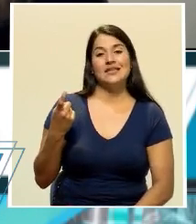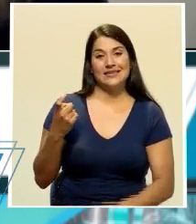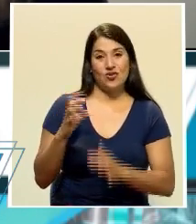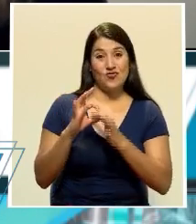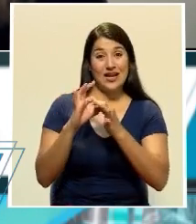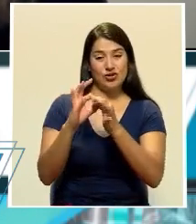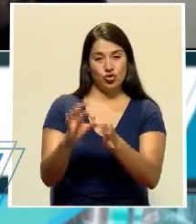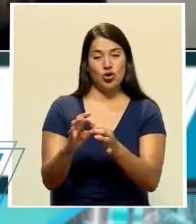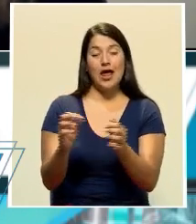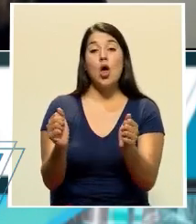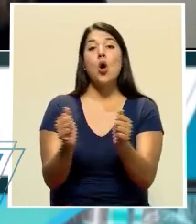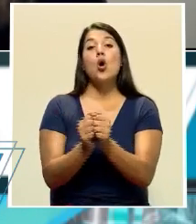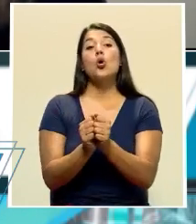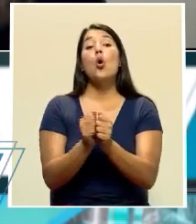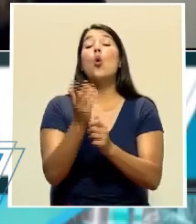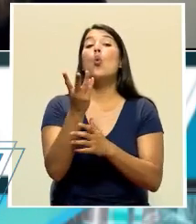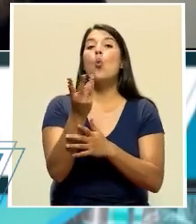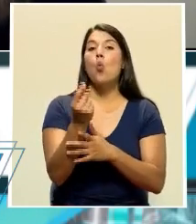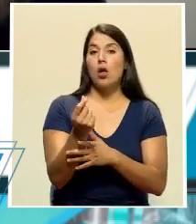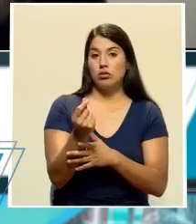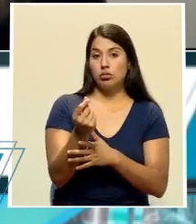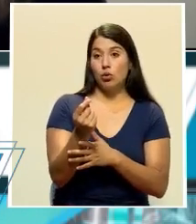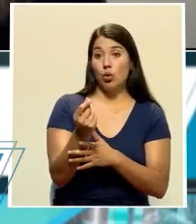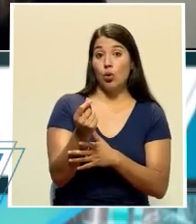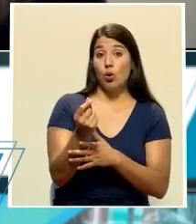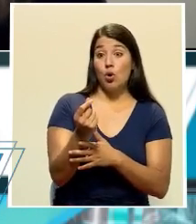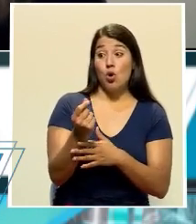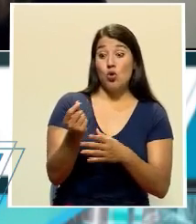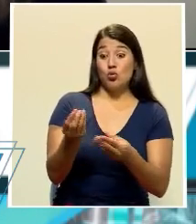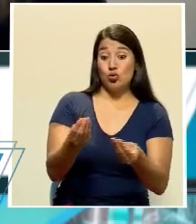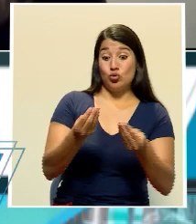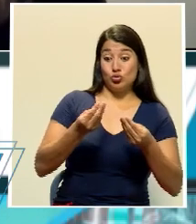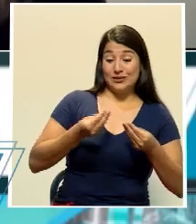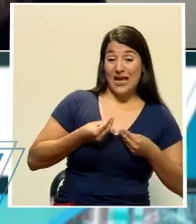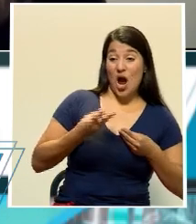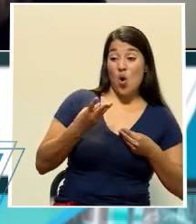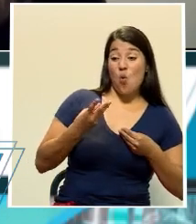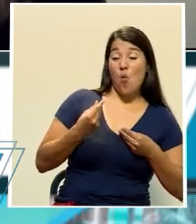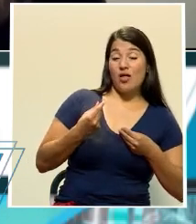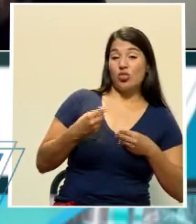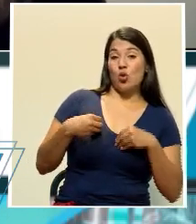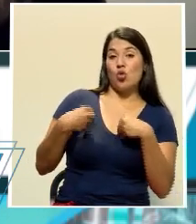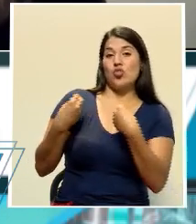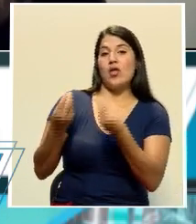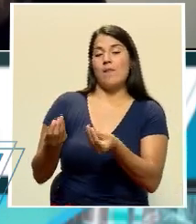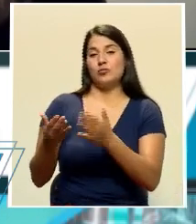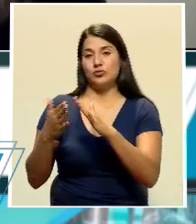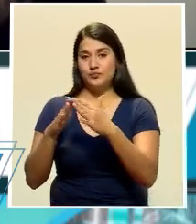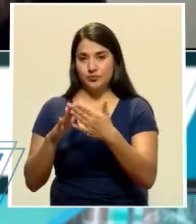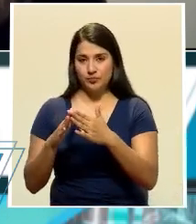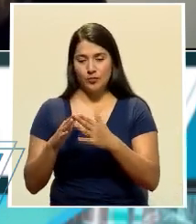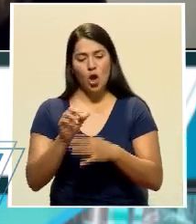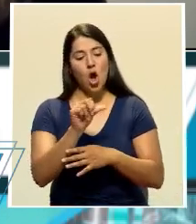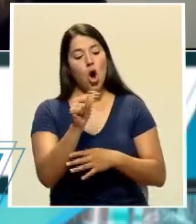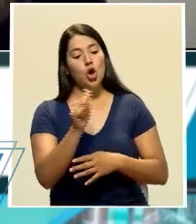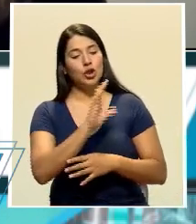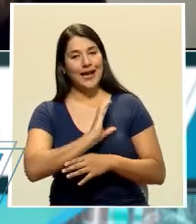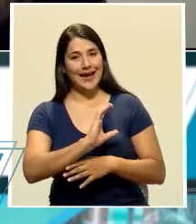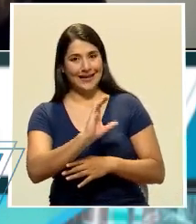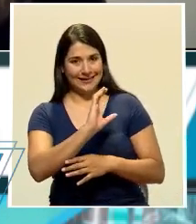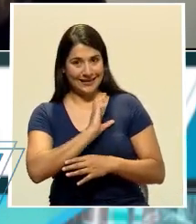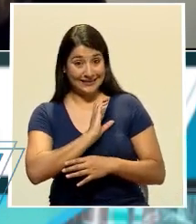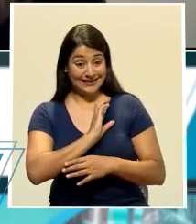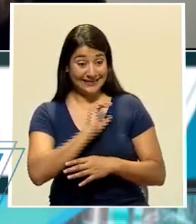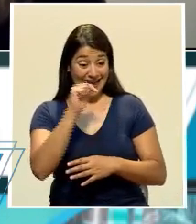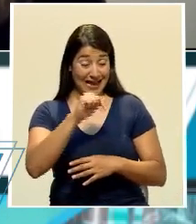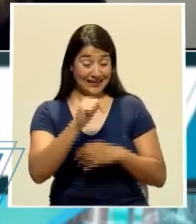que recibimos y lo que estamos ofreciendo. Otra de las características que a medida que avanza el año uno empieza a